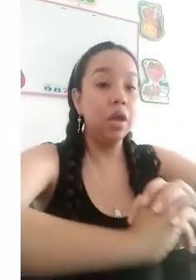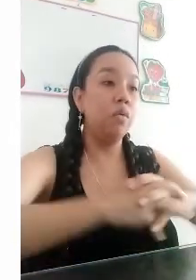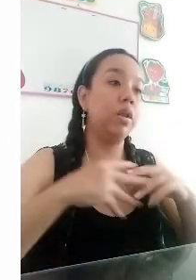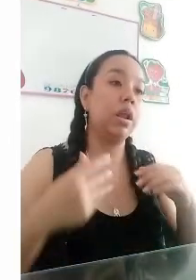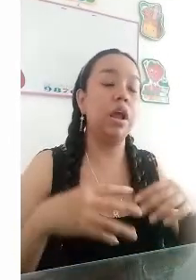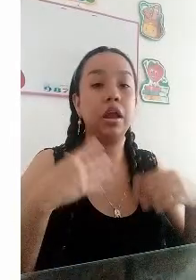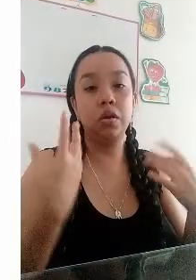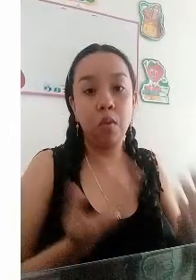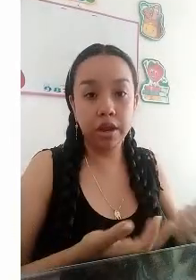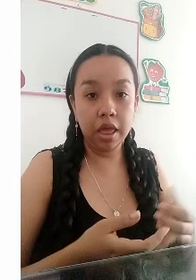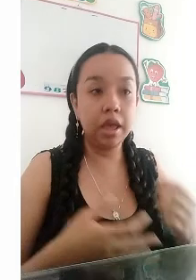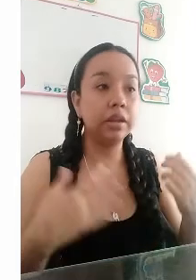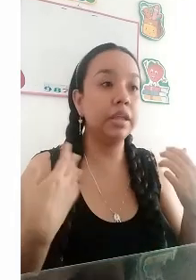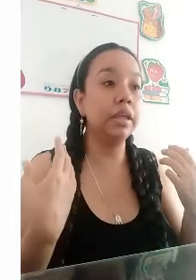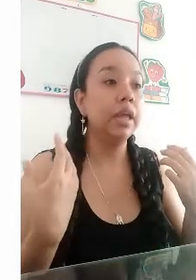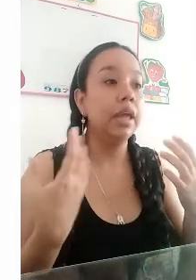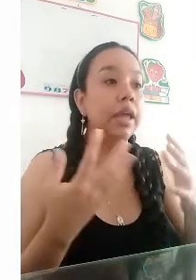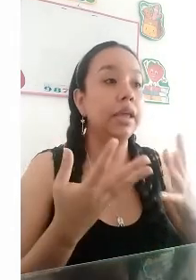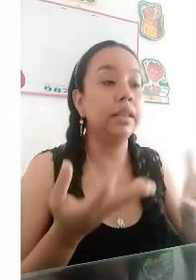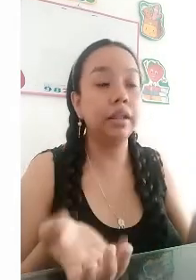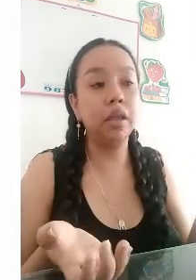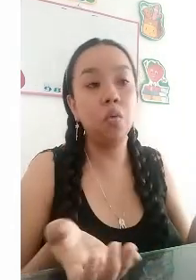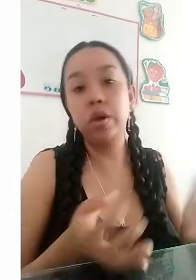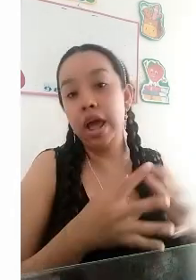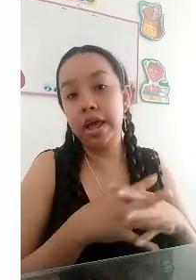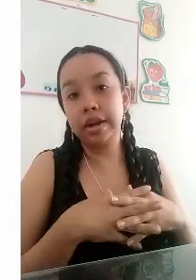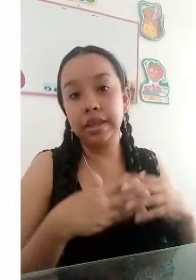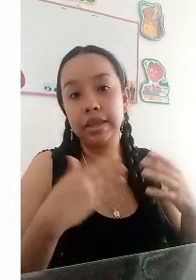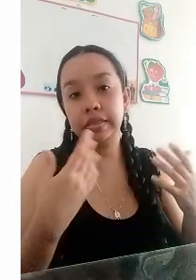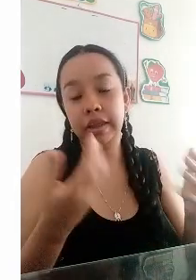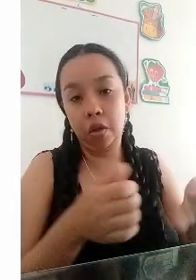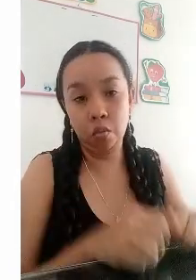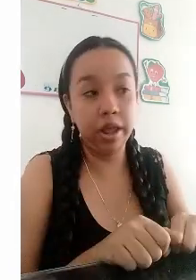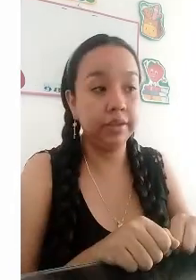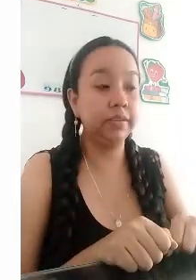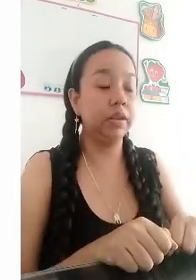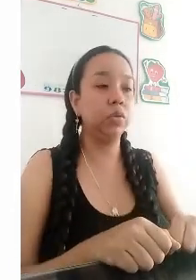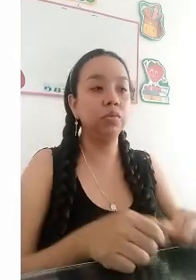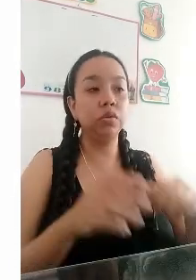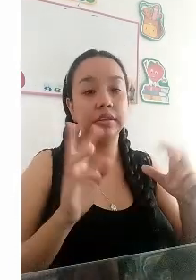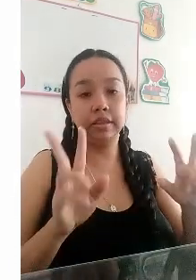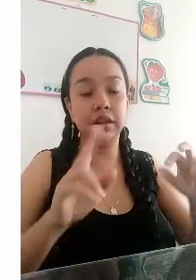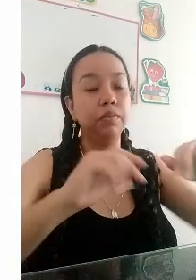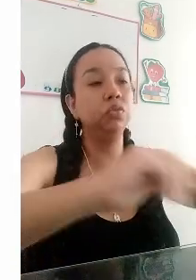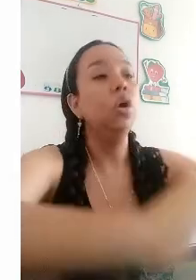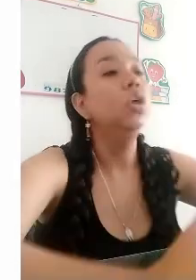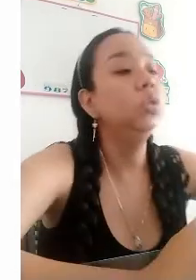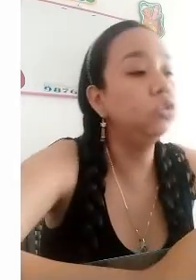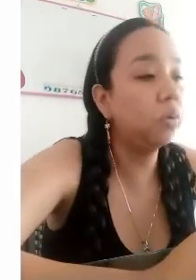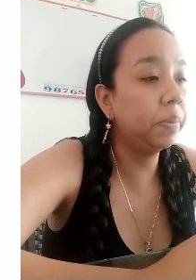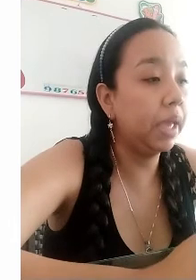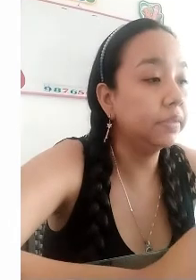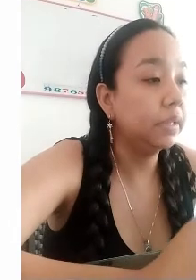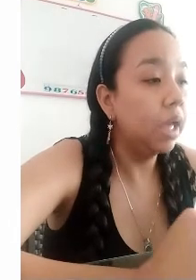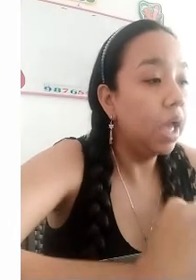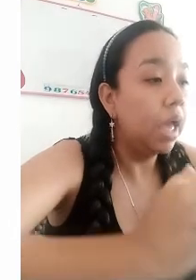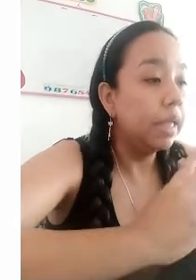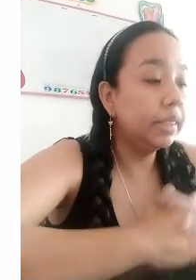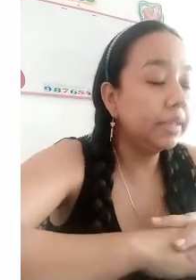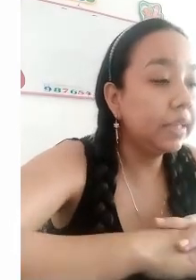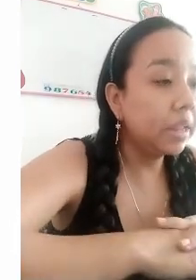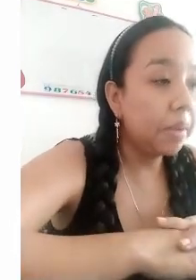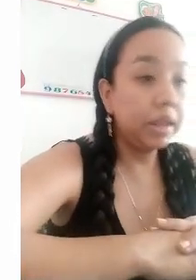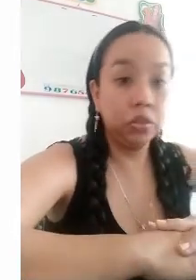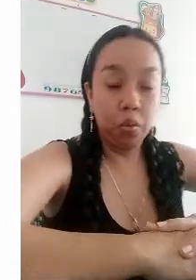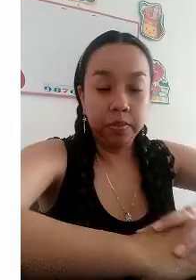encontrar una naranja ni cuadrada, ni rectangular, ni triangular, ¿cierto? Entonces ahí tenemos dos propiedades.